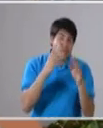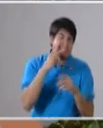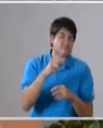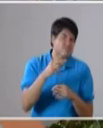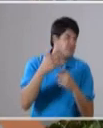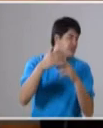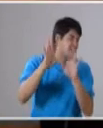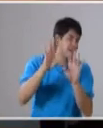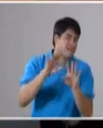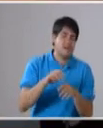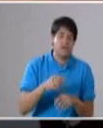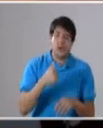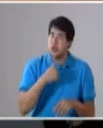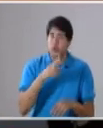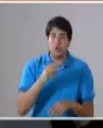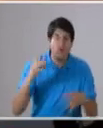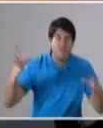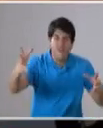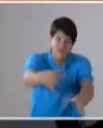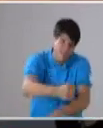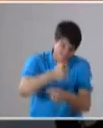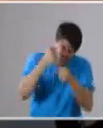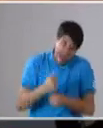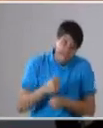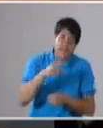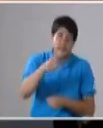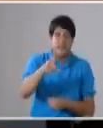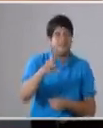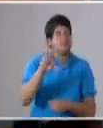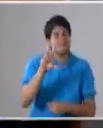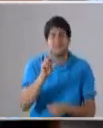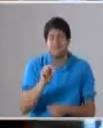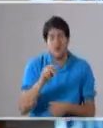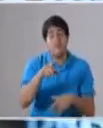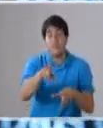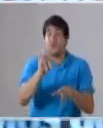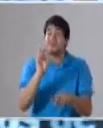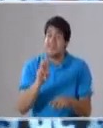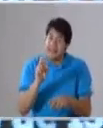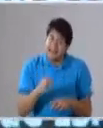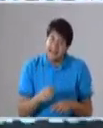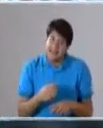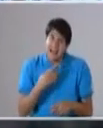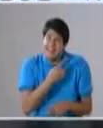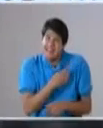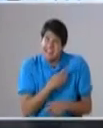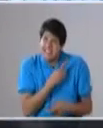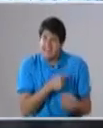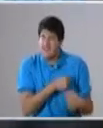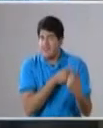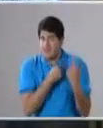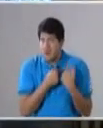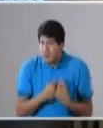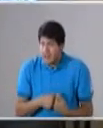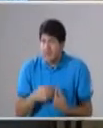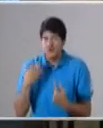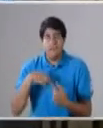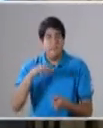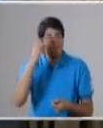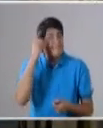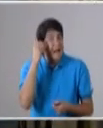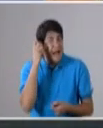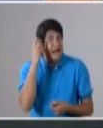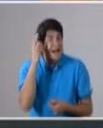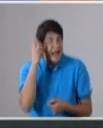A la fuerza ni la comida es buena. Pero tiene que haber un como despertar en su corazón. Y yo sé que lo